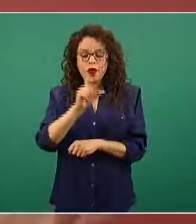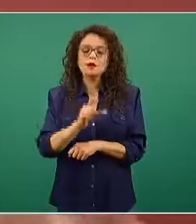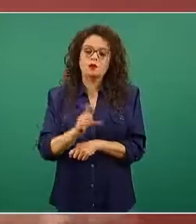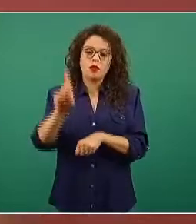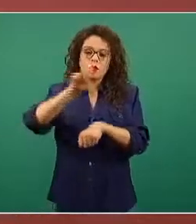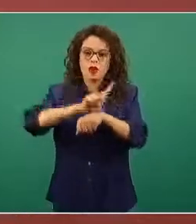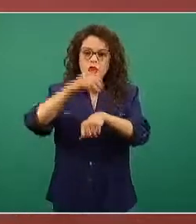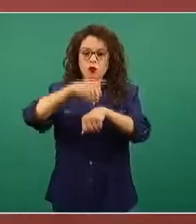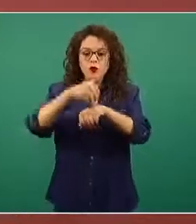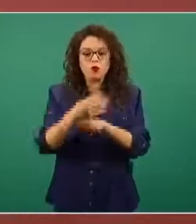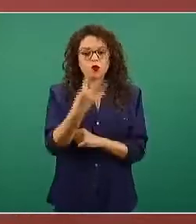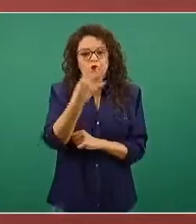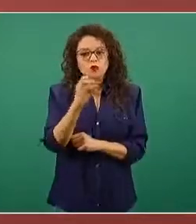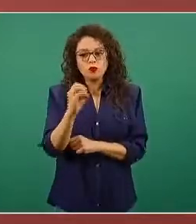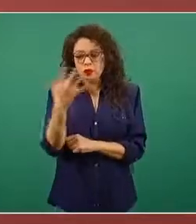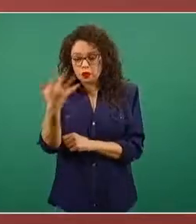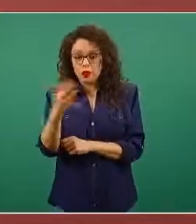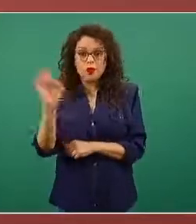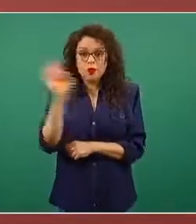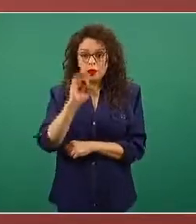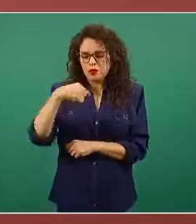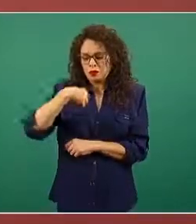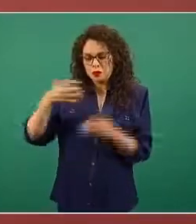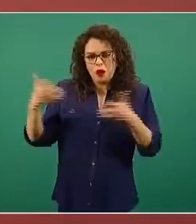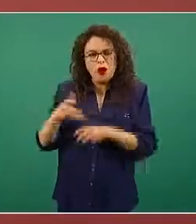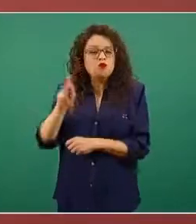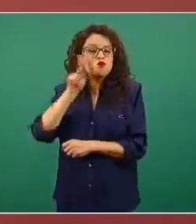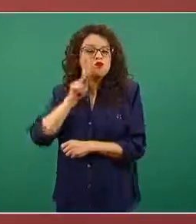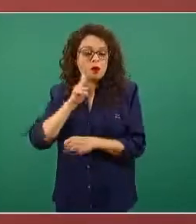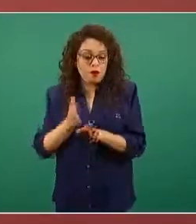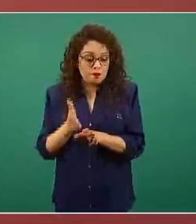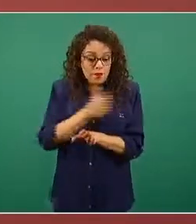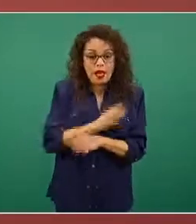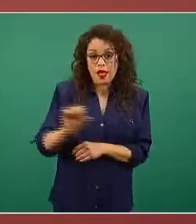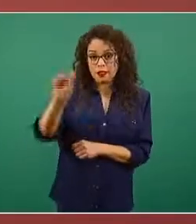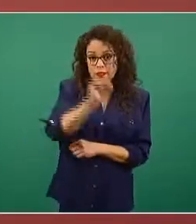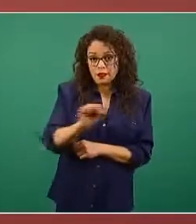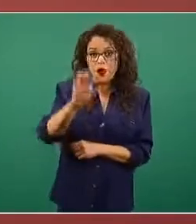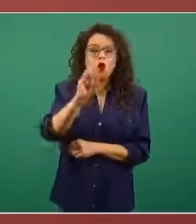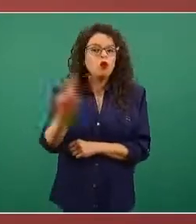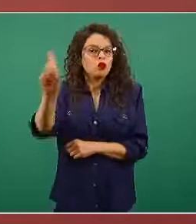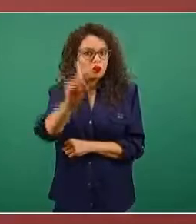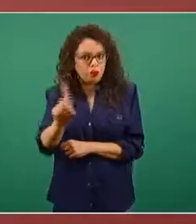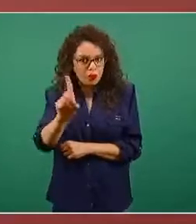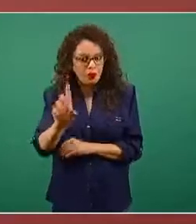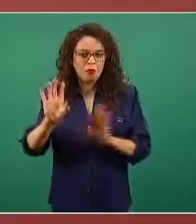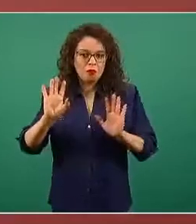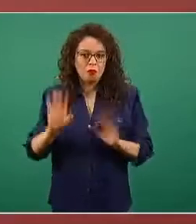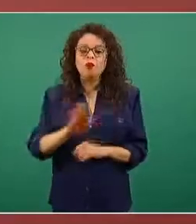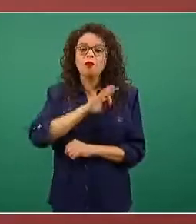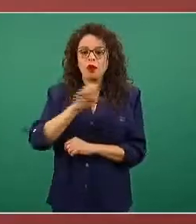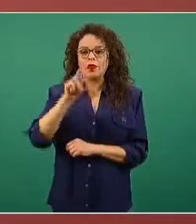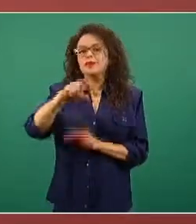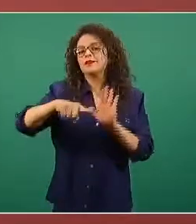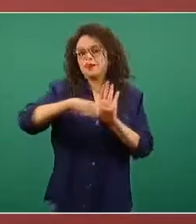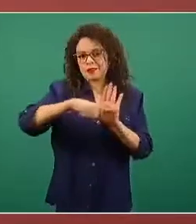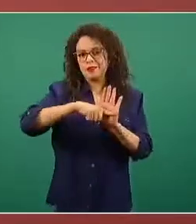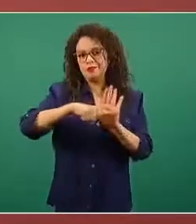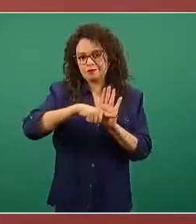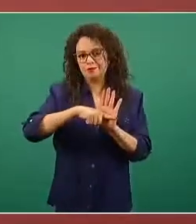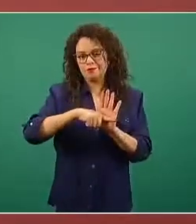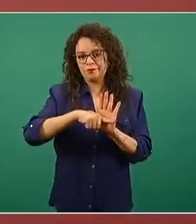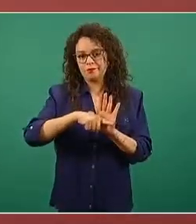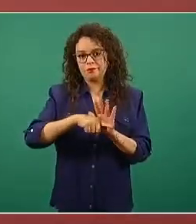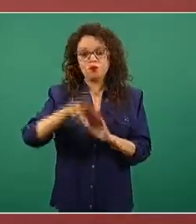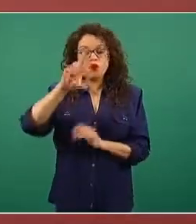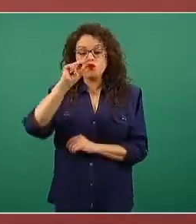5. Si yo me hubiera hecho la prueba el sábado o el mismo domingo, lo más probable es que habría salido negativa, aun cuando